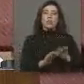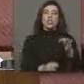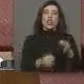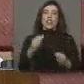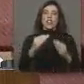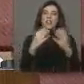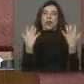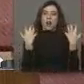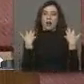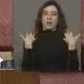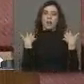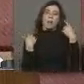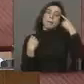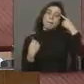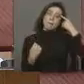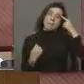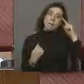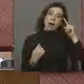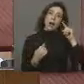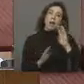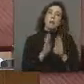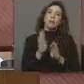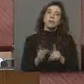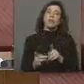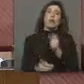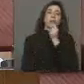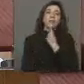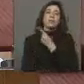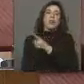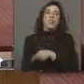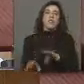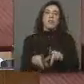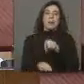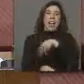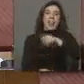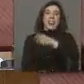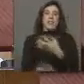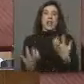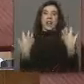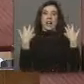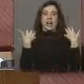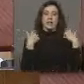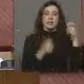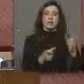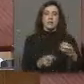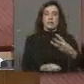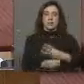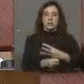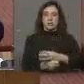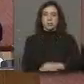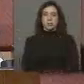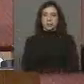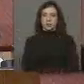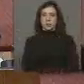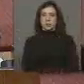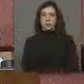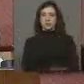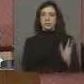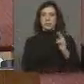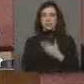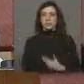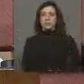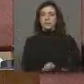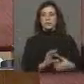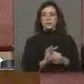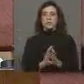competentes con el fin de compeler a los familiares a hacerse responsables de sus adultos mayores. He dicho, señor presidente,